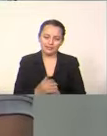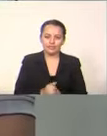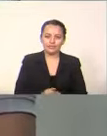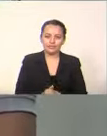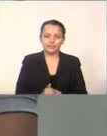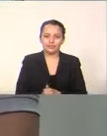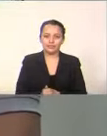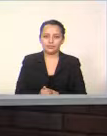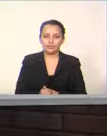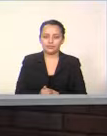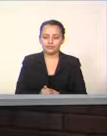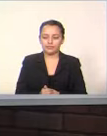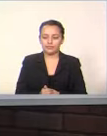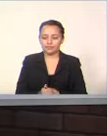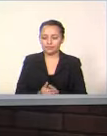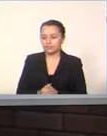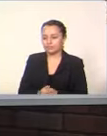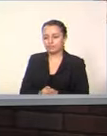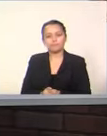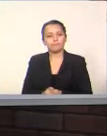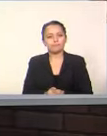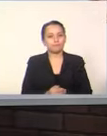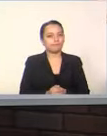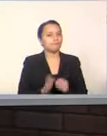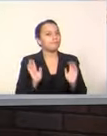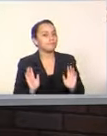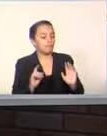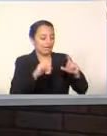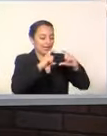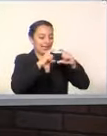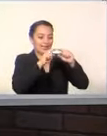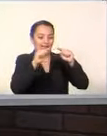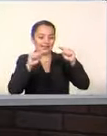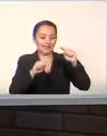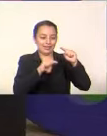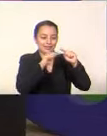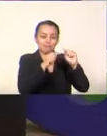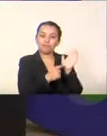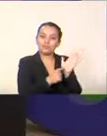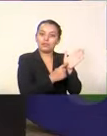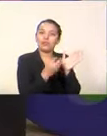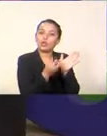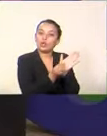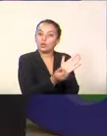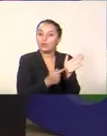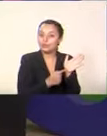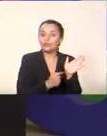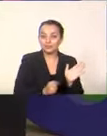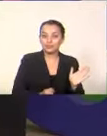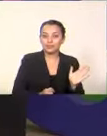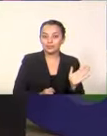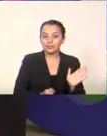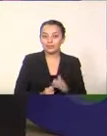No. ¿No sirve, no? ¿Qué tal las tarjetas numéricas? Pues podríamos utilizar las tarjetas numéricas, ¿no? Bueno, muy bien, entonces ocupemos tarjetas numéricas. ¿Te parece